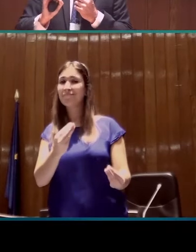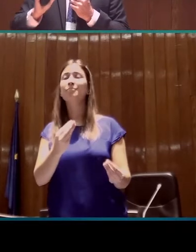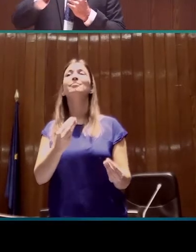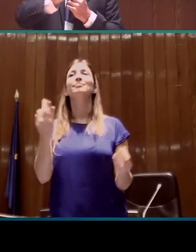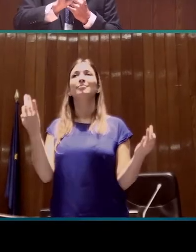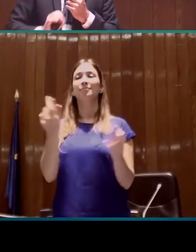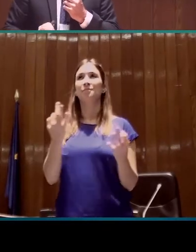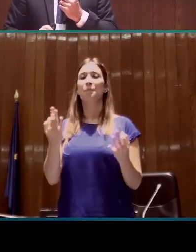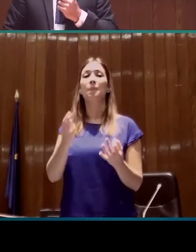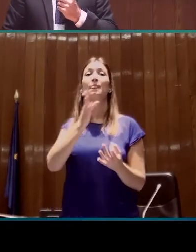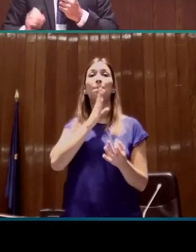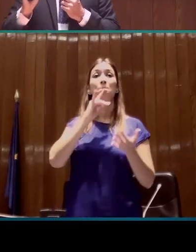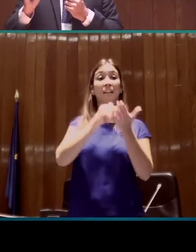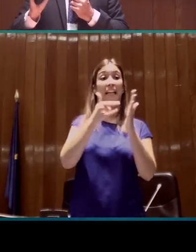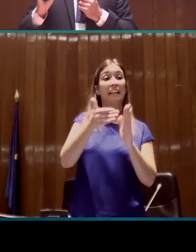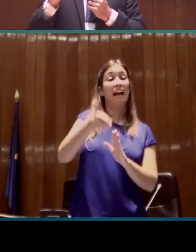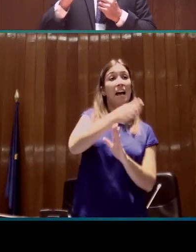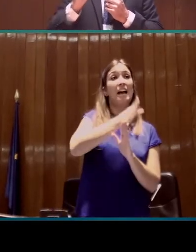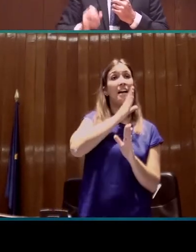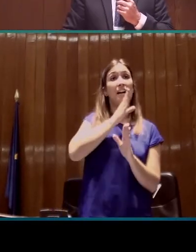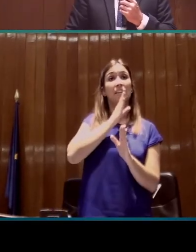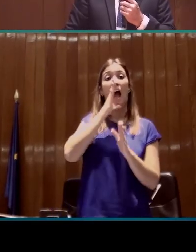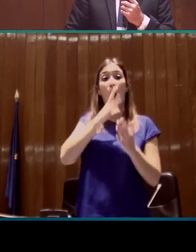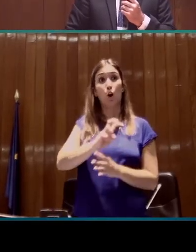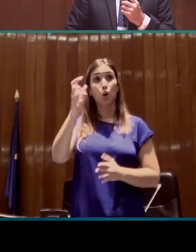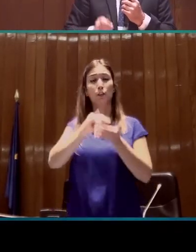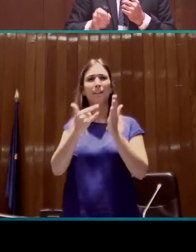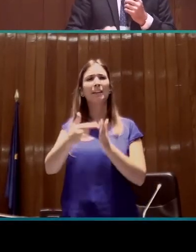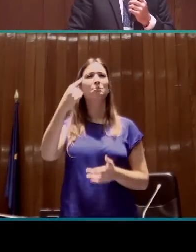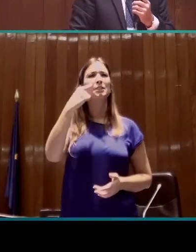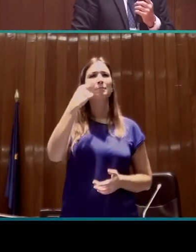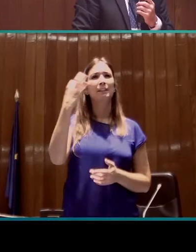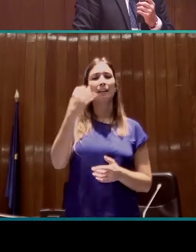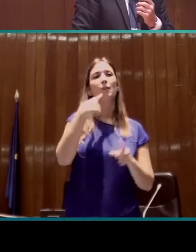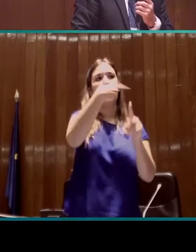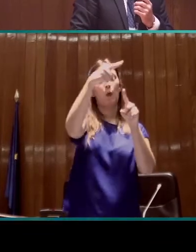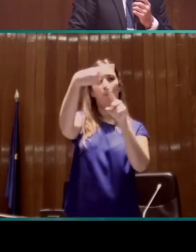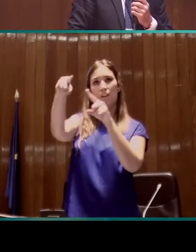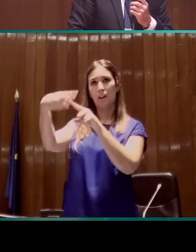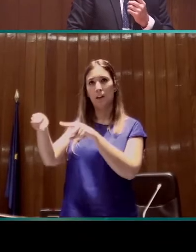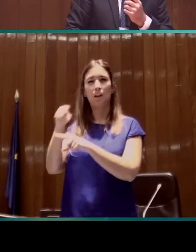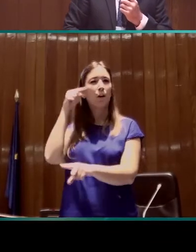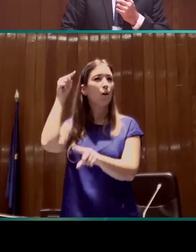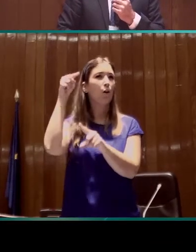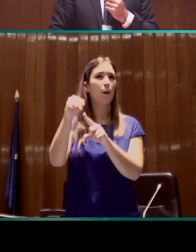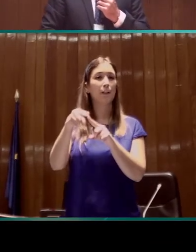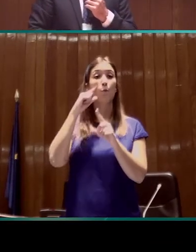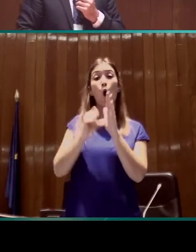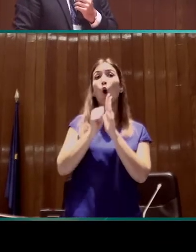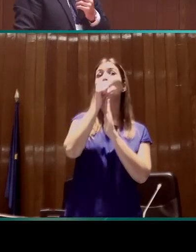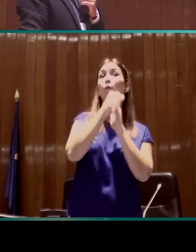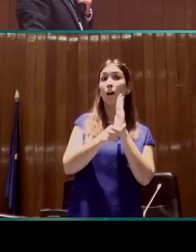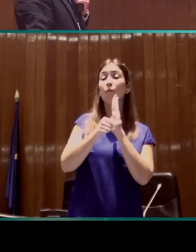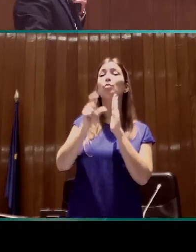no solo con la técnica anterior, sino ahora estamos observando efectos diferenciales para la